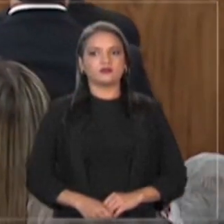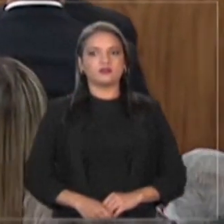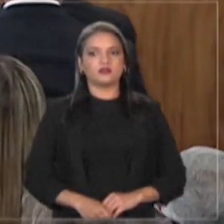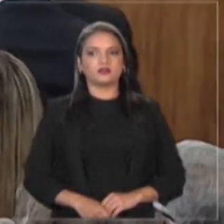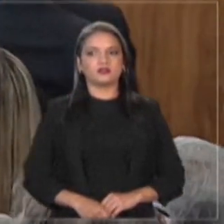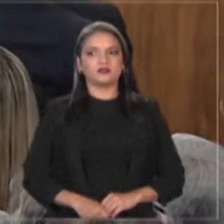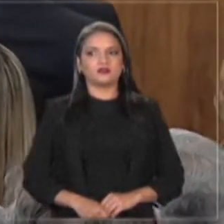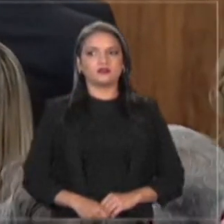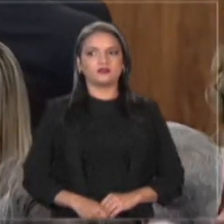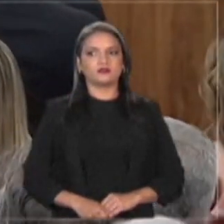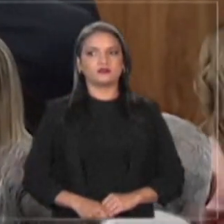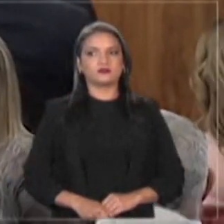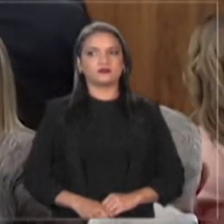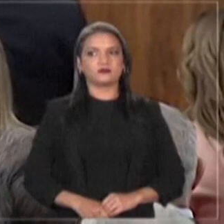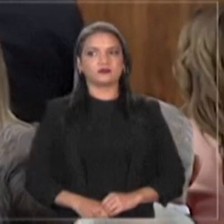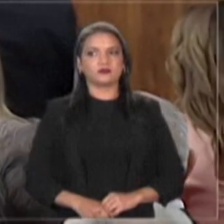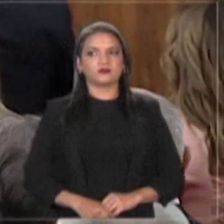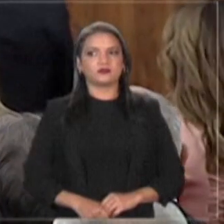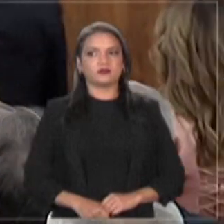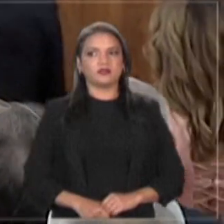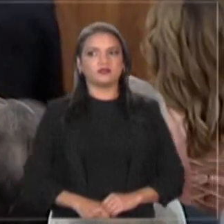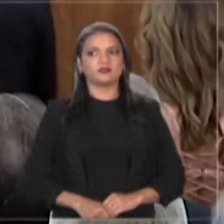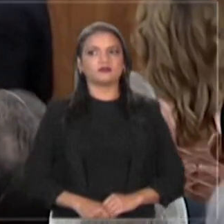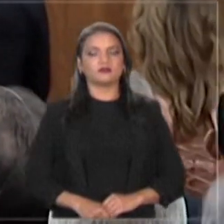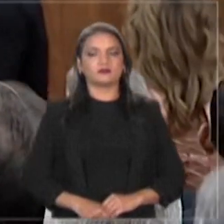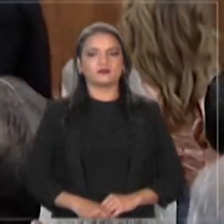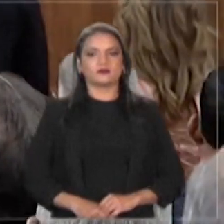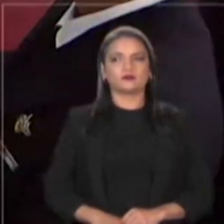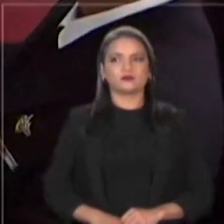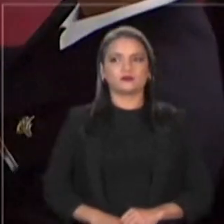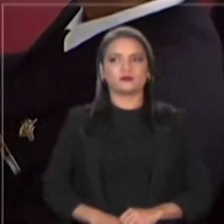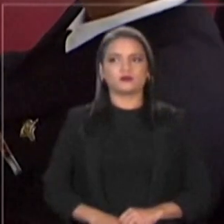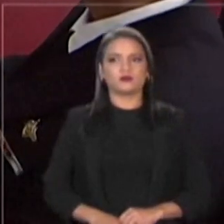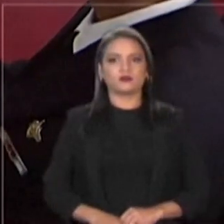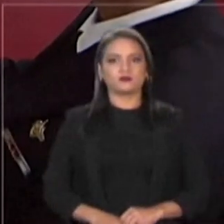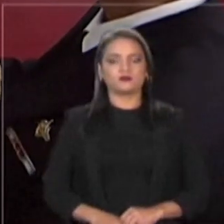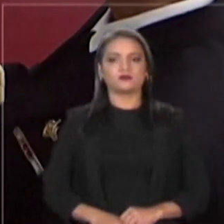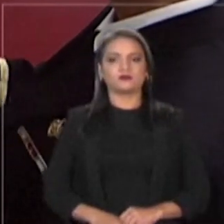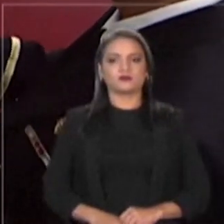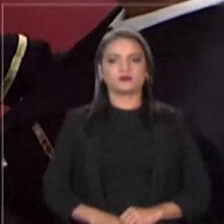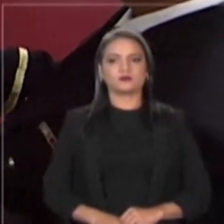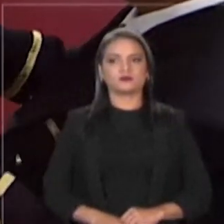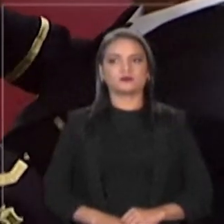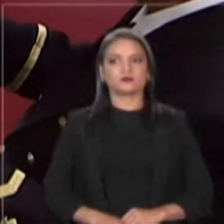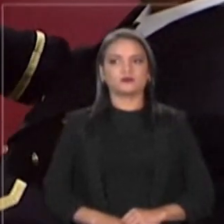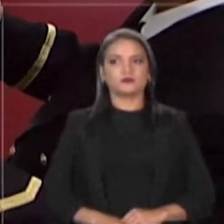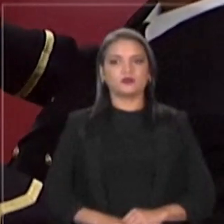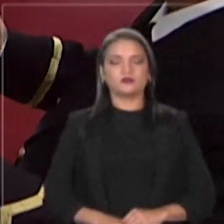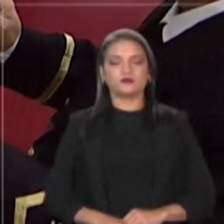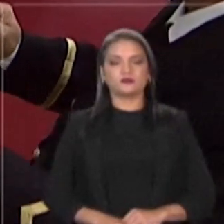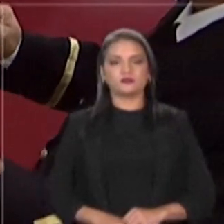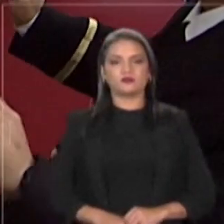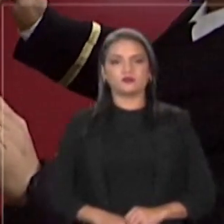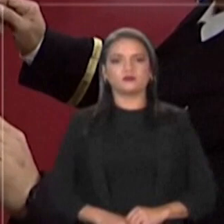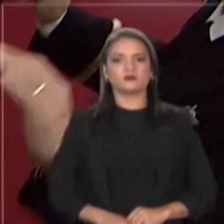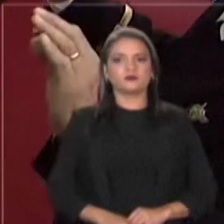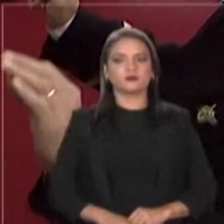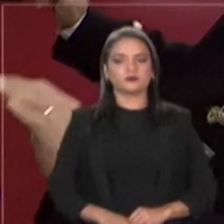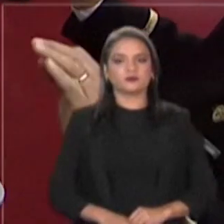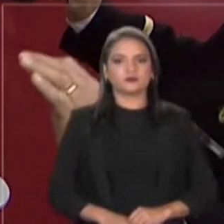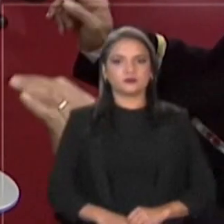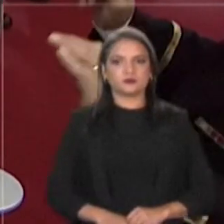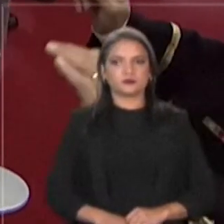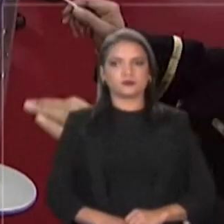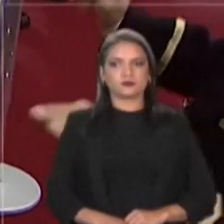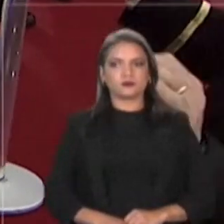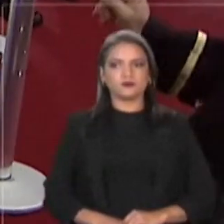la nueva presidenta del máximo tribunal electoral de Brasil la jueza Carmen Lucía dijo el lunes que combatirá lo que llamó mentiras diseminadas en las redes